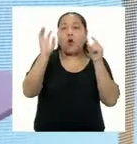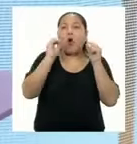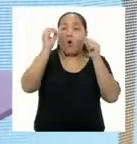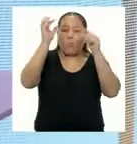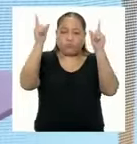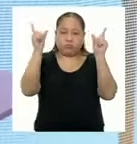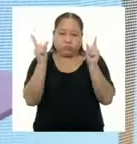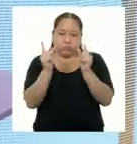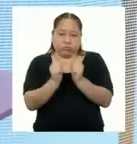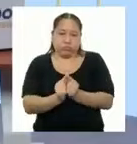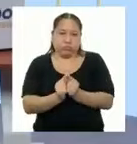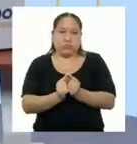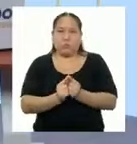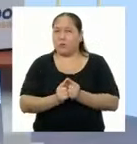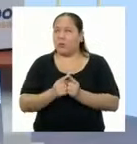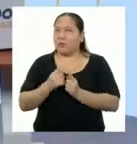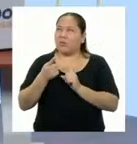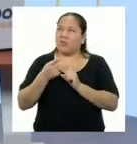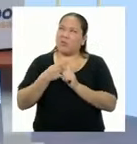pequeña? Sumando,